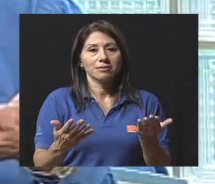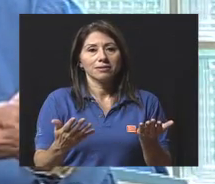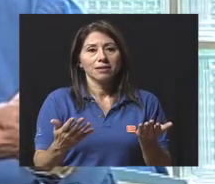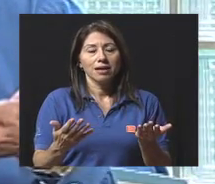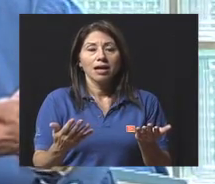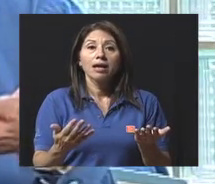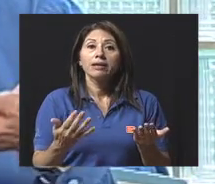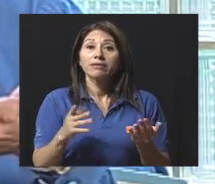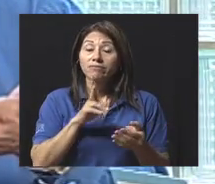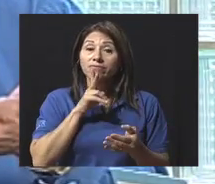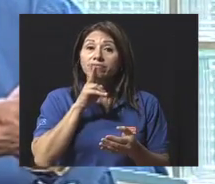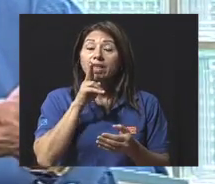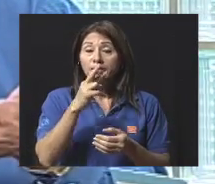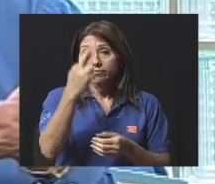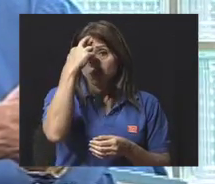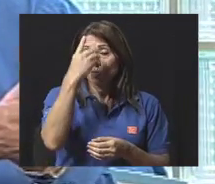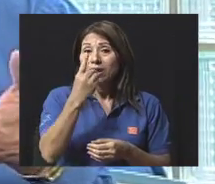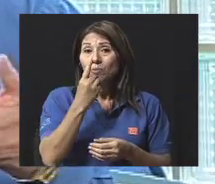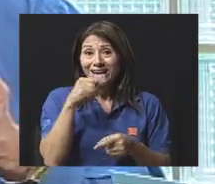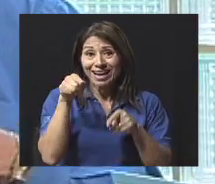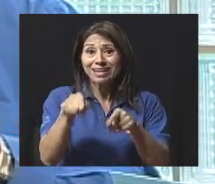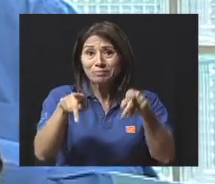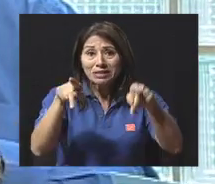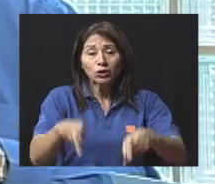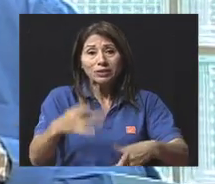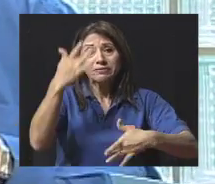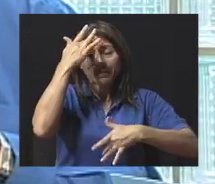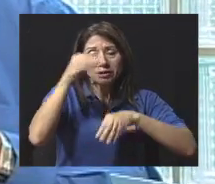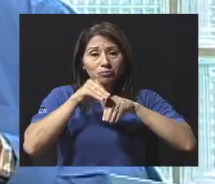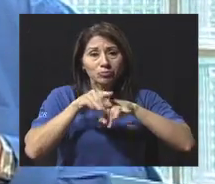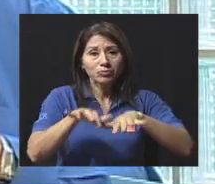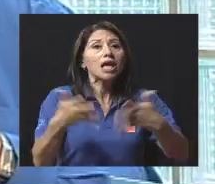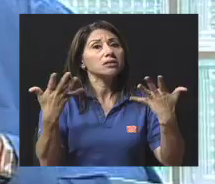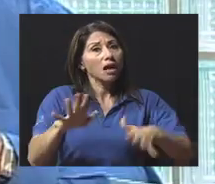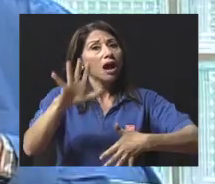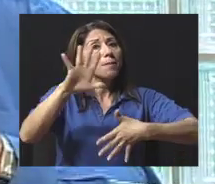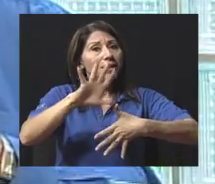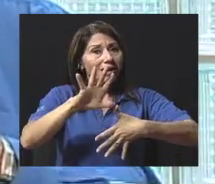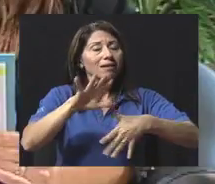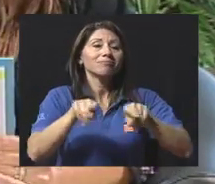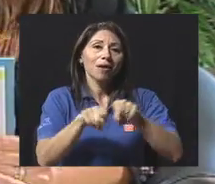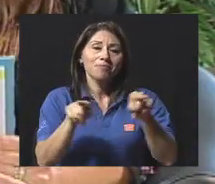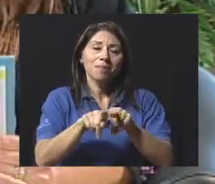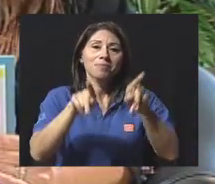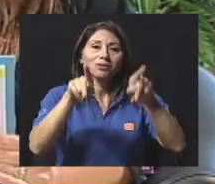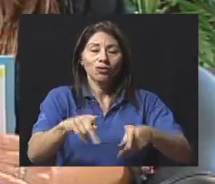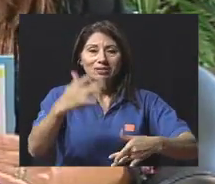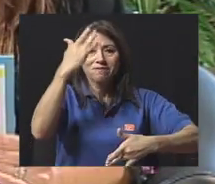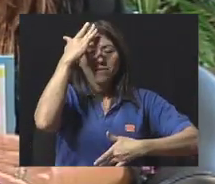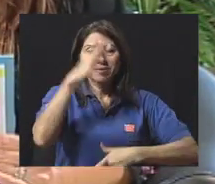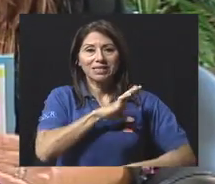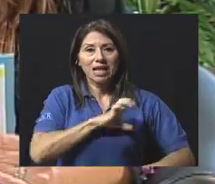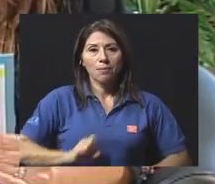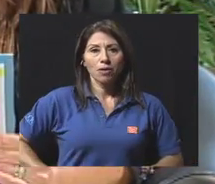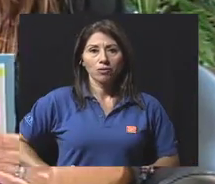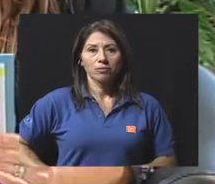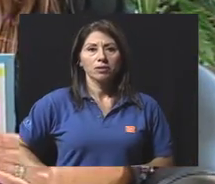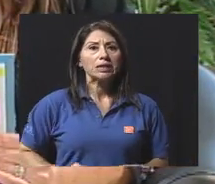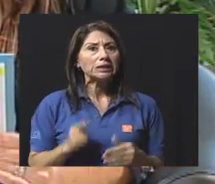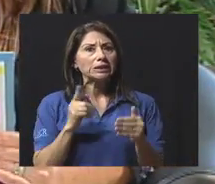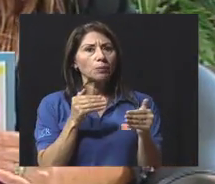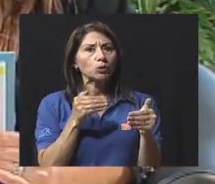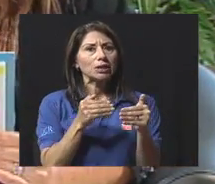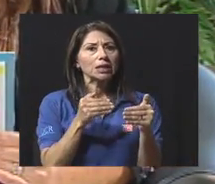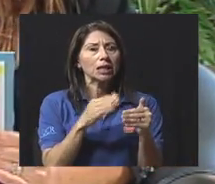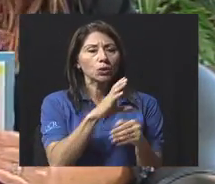tiene un brote muy importante en República Dominicana y ya en América continental tenemos casos en El Salvador que está muy cerquita Don olger Y eso es